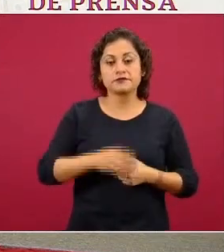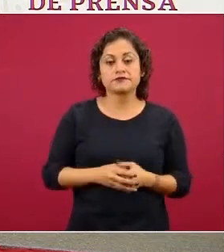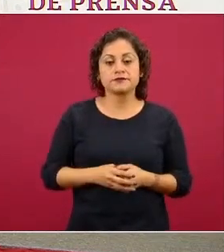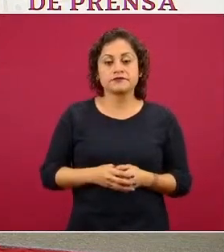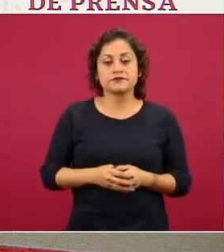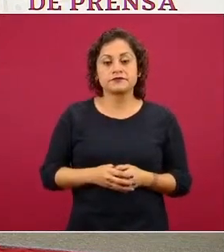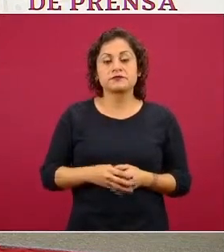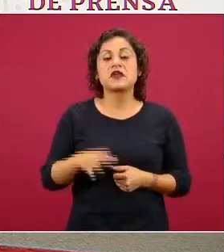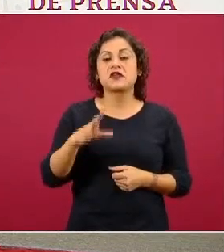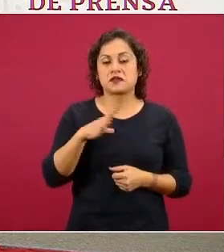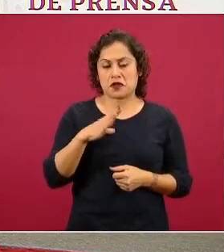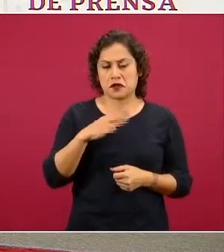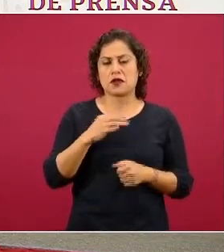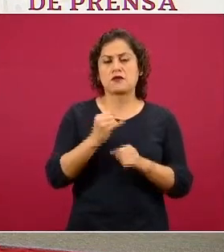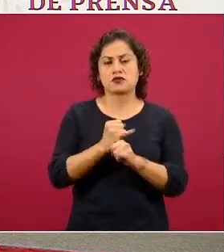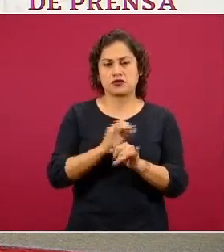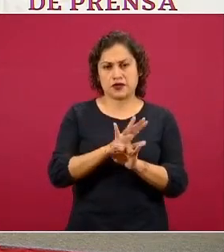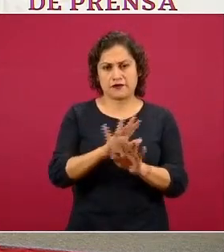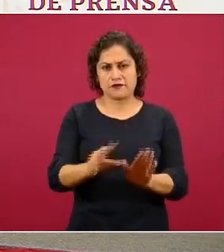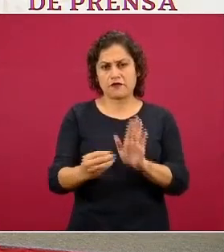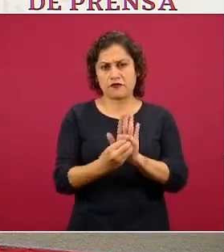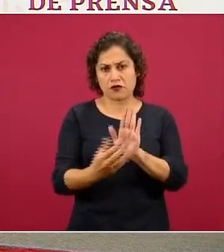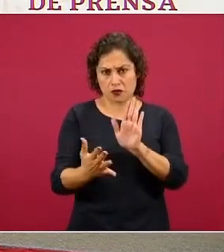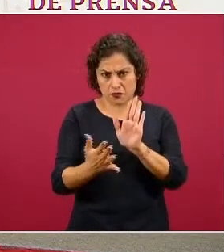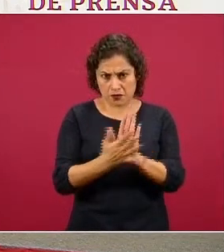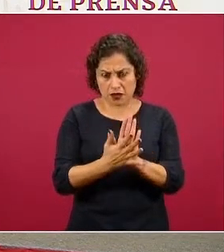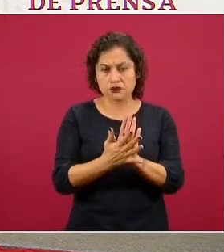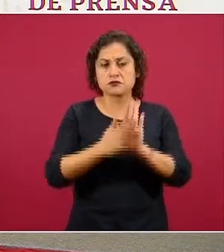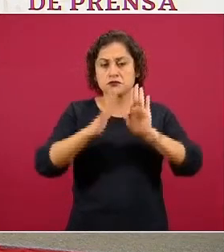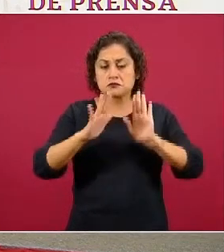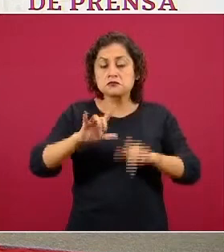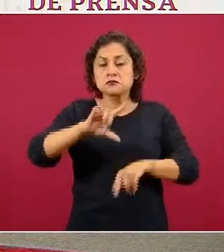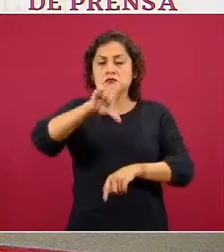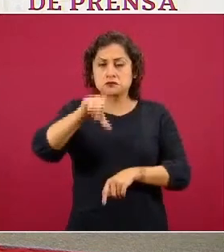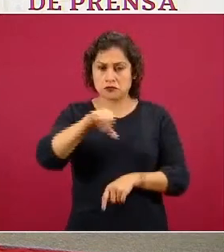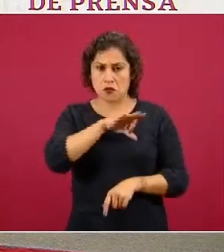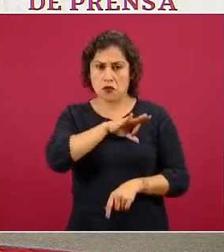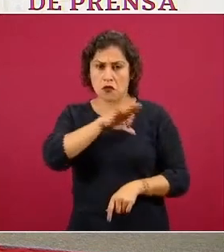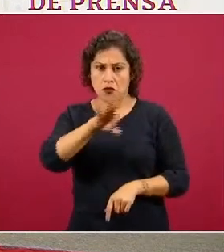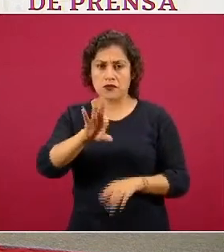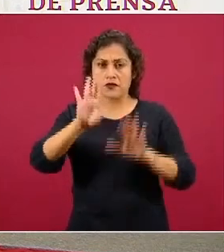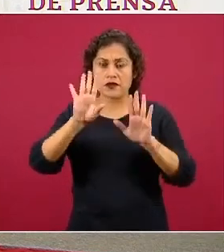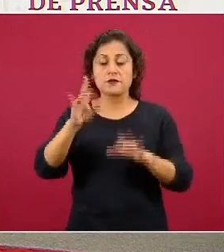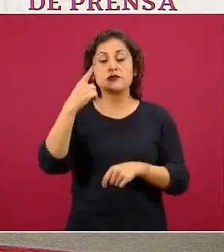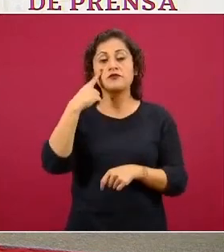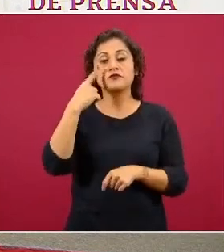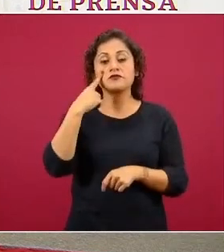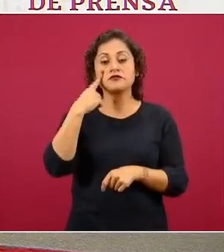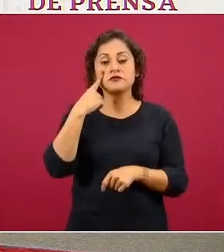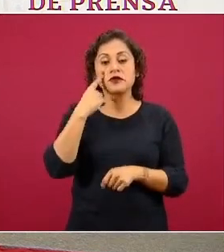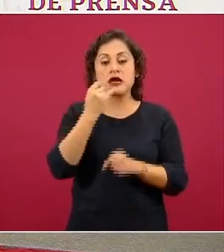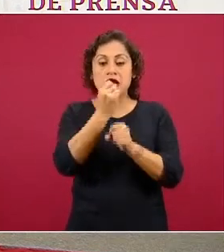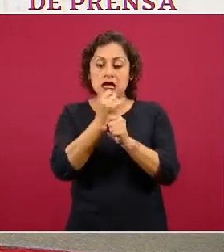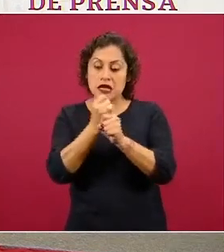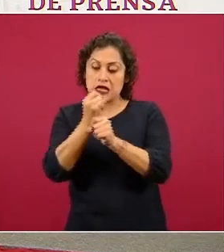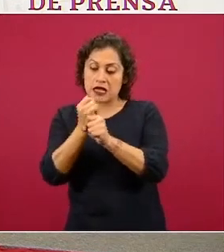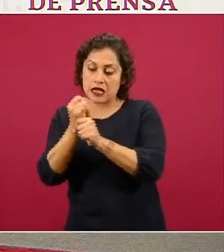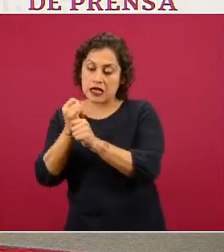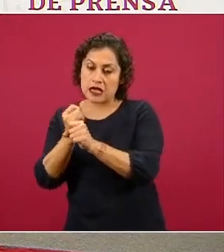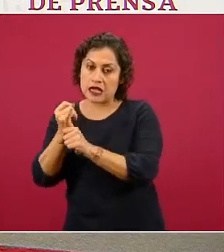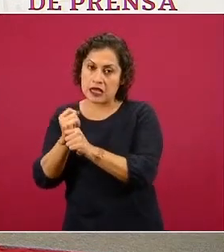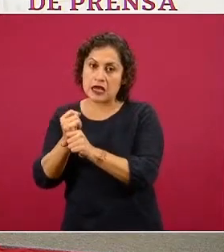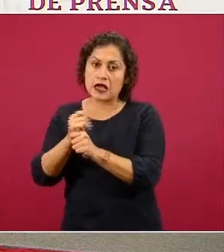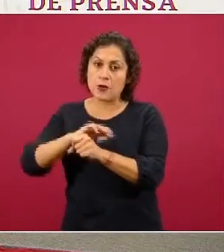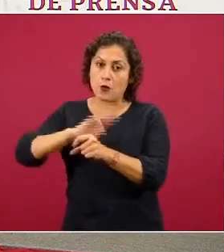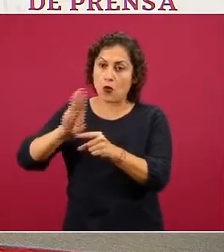Sí tenemos y lo podemos, y qué bueno que lo pregunta, porque podemos presentar un poco lo que ha pasado en este análisis de exceso de mortalidad en los